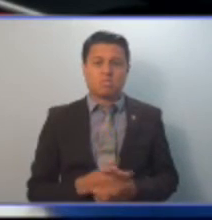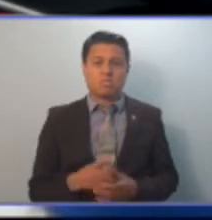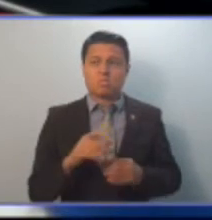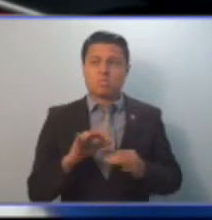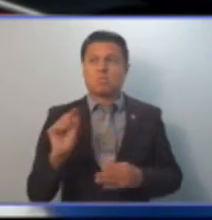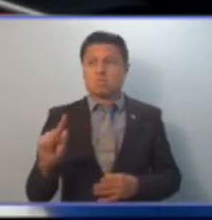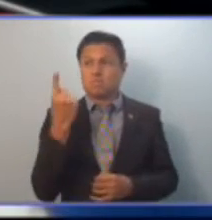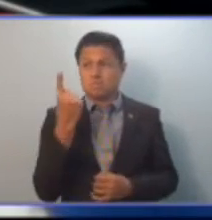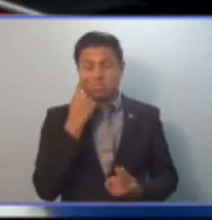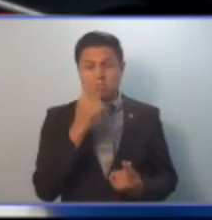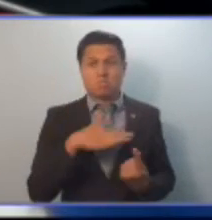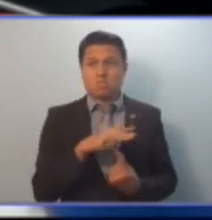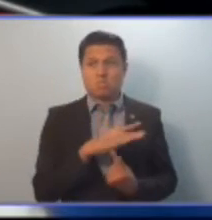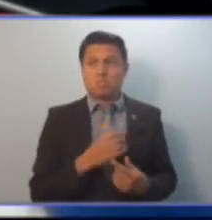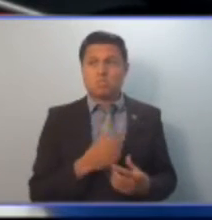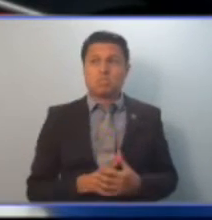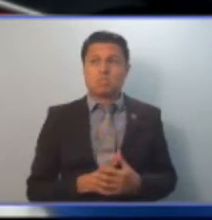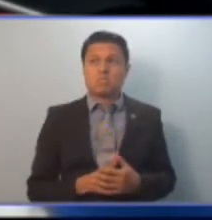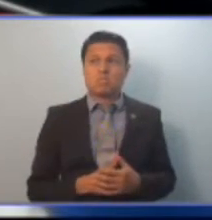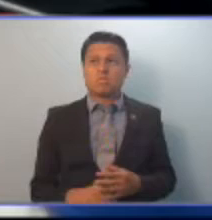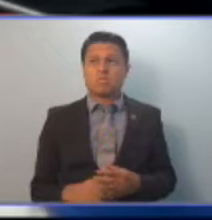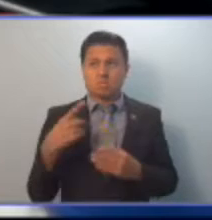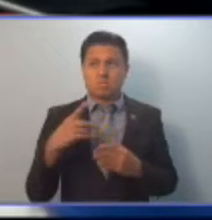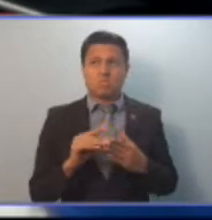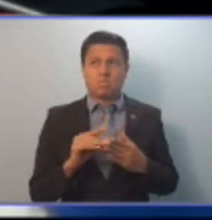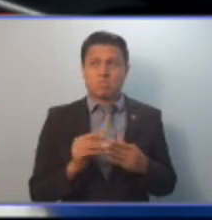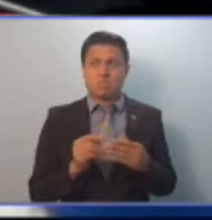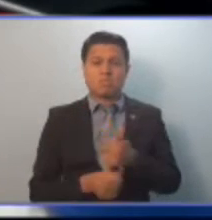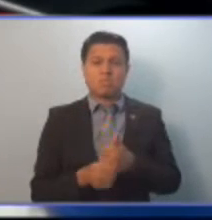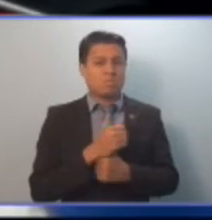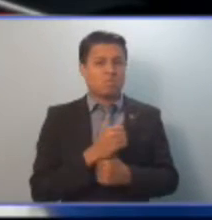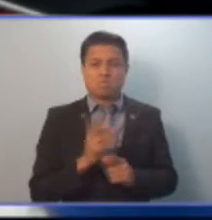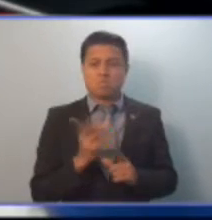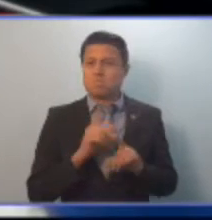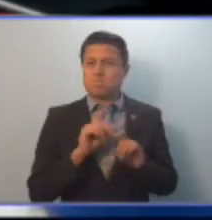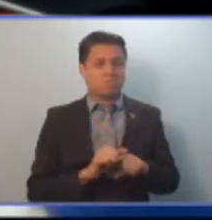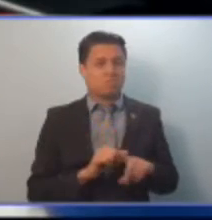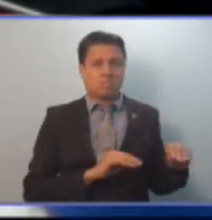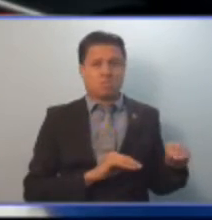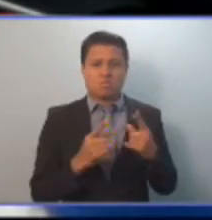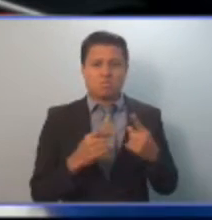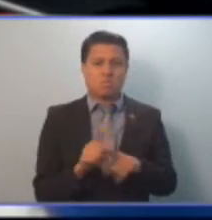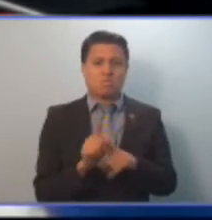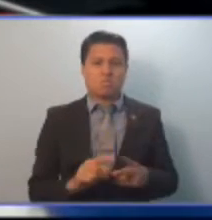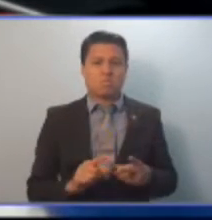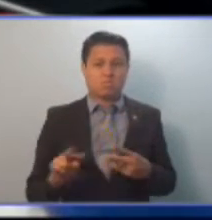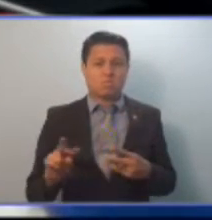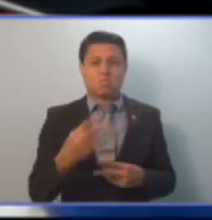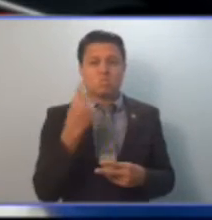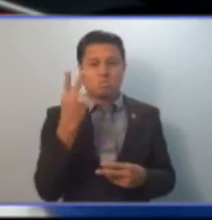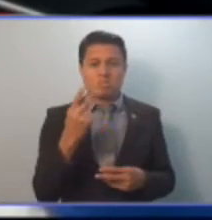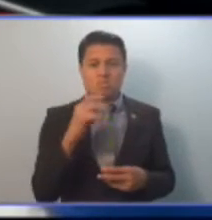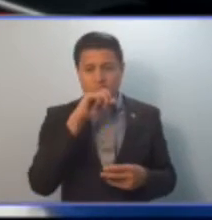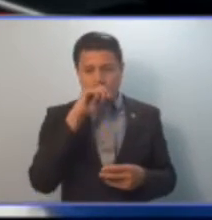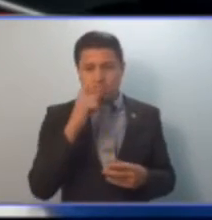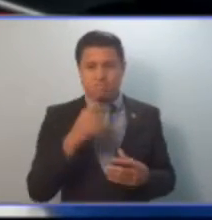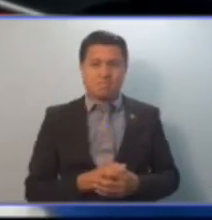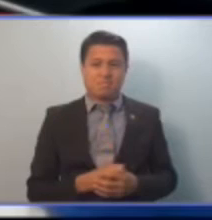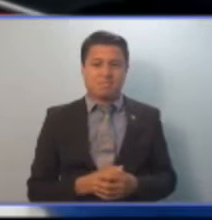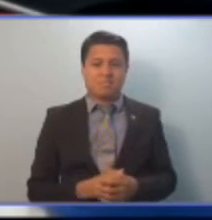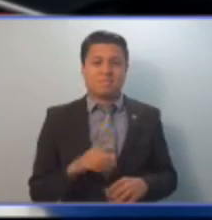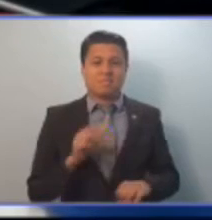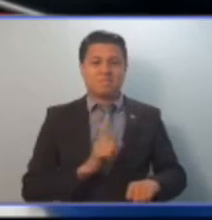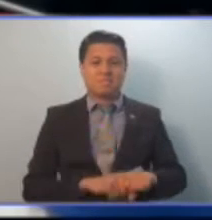primero de los casos se inhabilitó a los diputados suplentes y en el segundo despartidizó los organismos